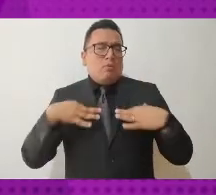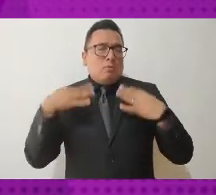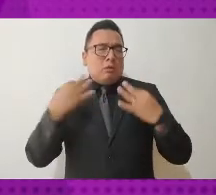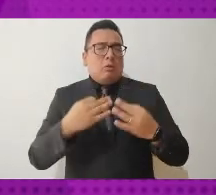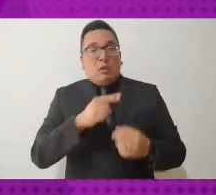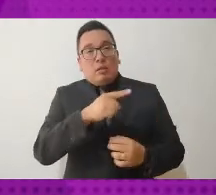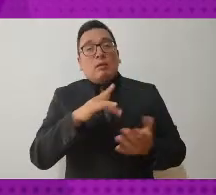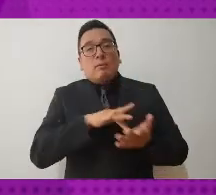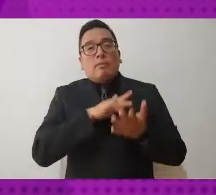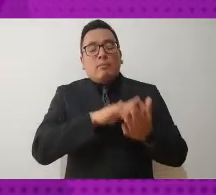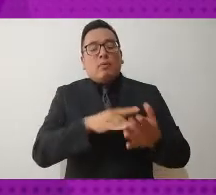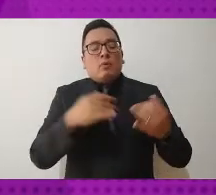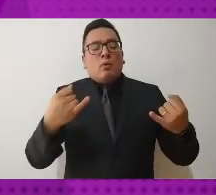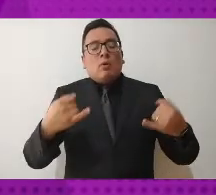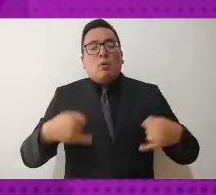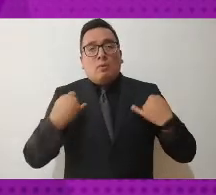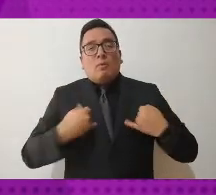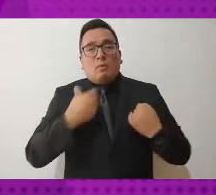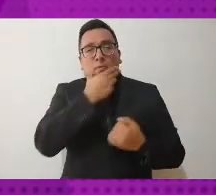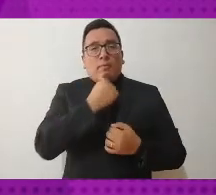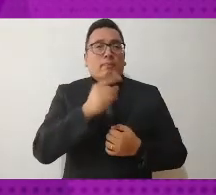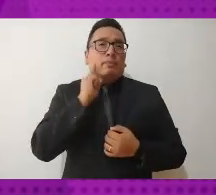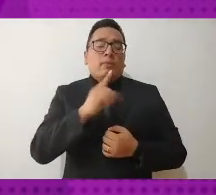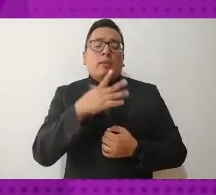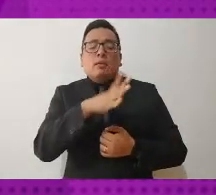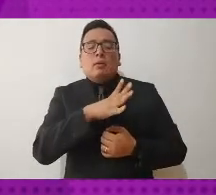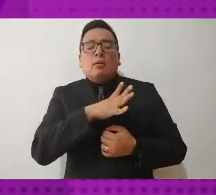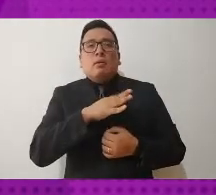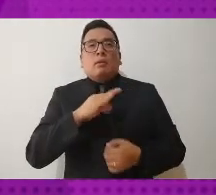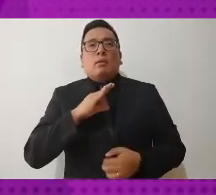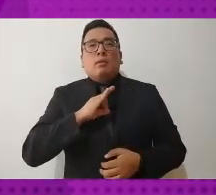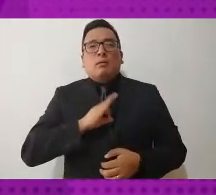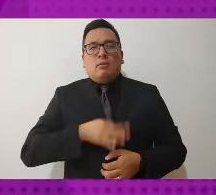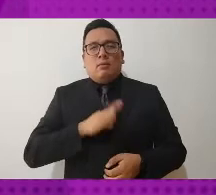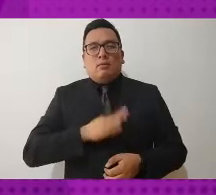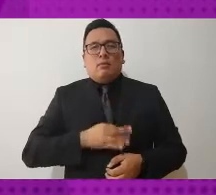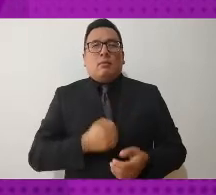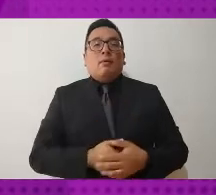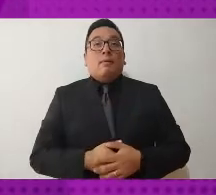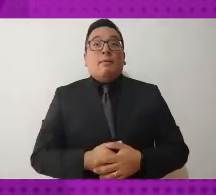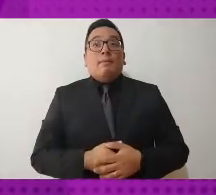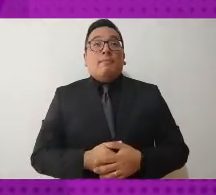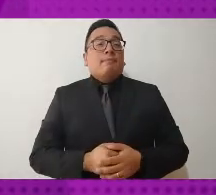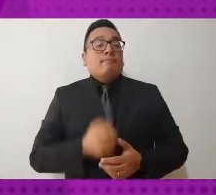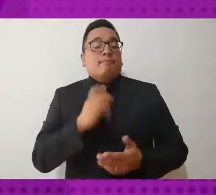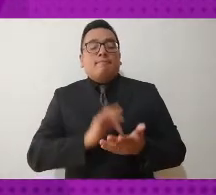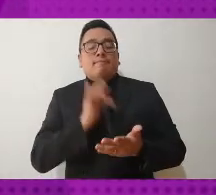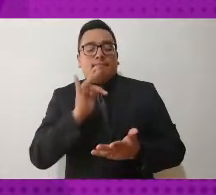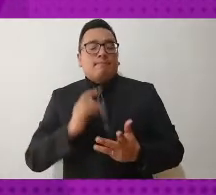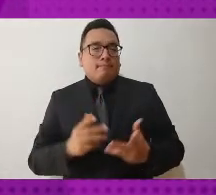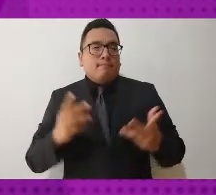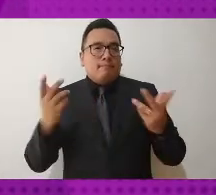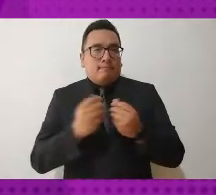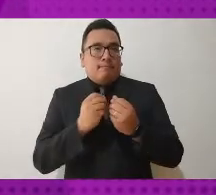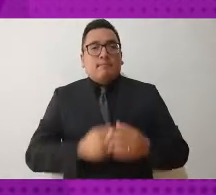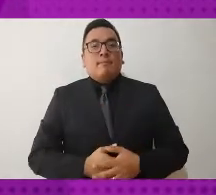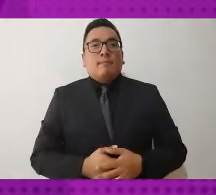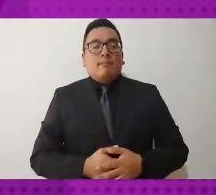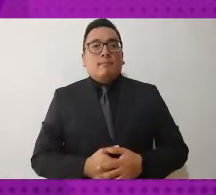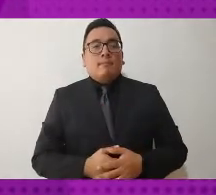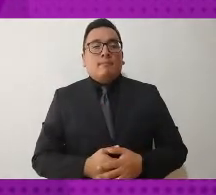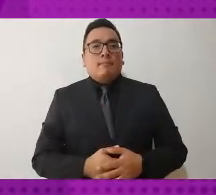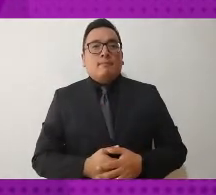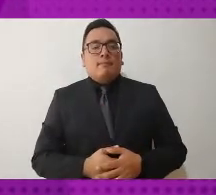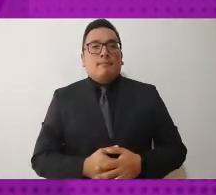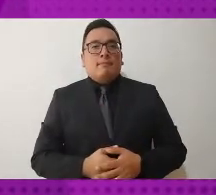y apoyo psicológico a los jóvenes a las y los jóvenes que viven con VIH Carlos pues muchas gracias por aceptar esta invitación bienvenido